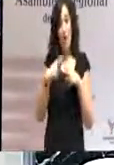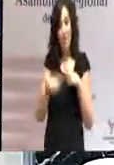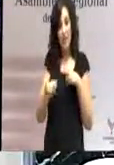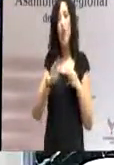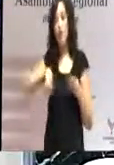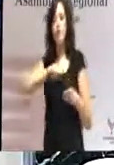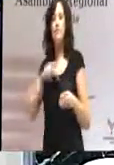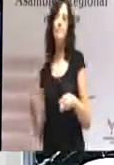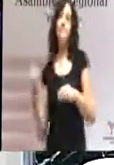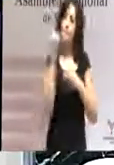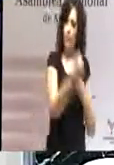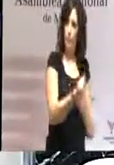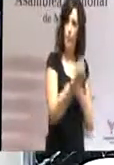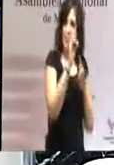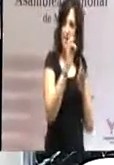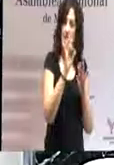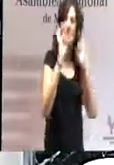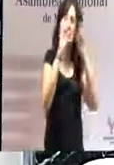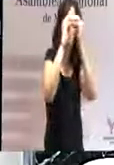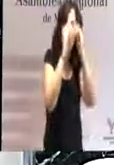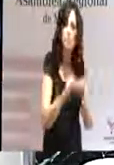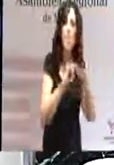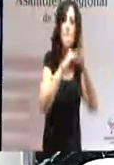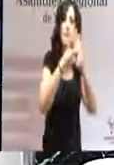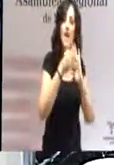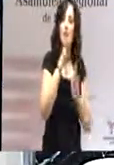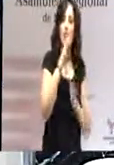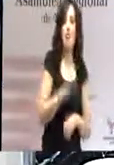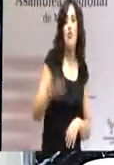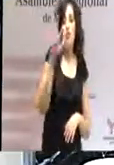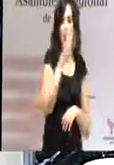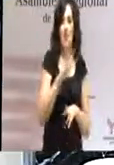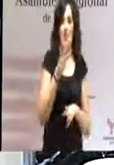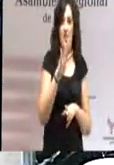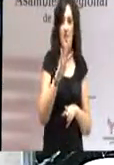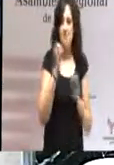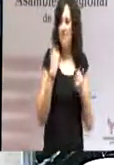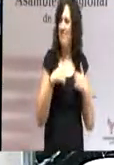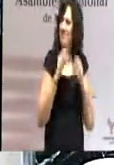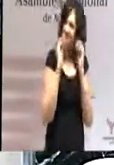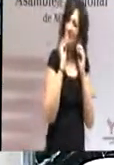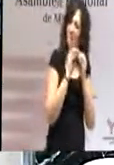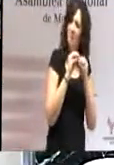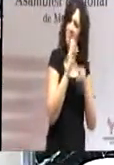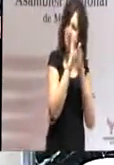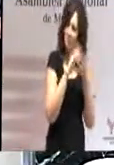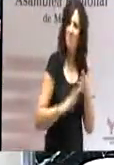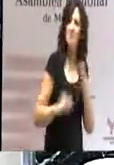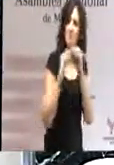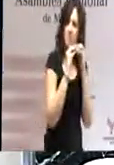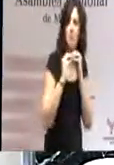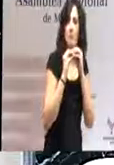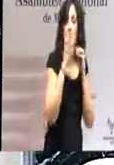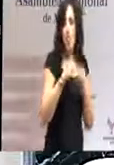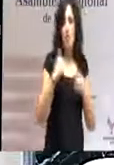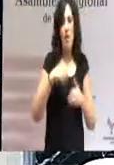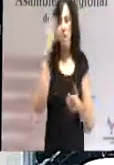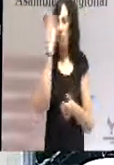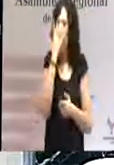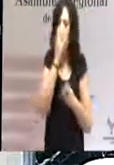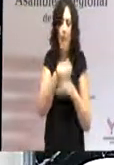para elaborar de una vez por todas ese plan hidrológico nacional que acabe con la incertidumbre que sigue atenazando a nuestros regantes. En